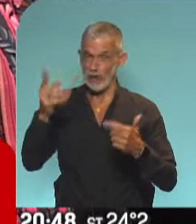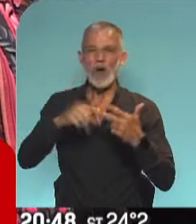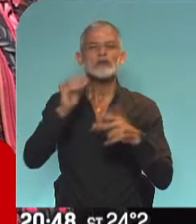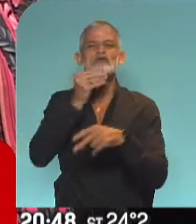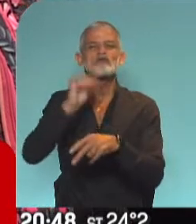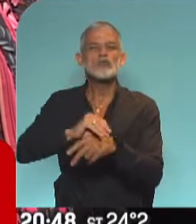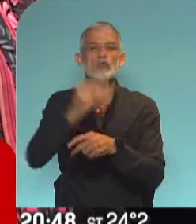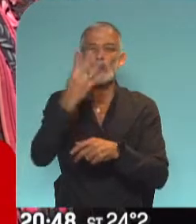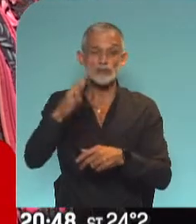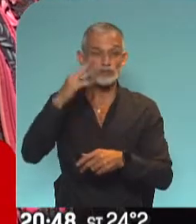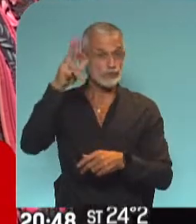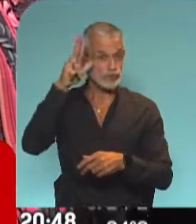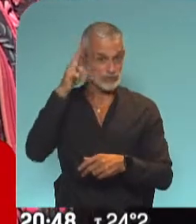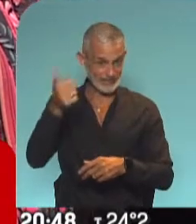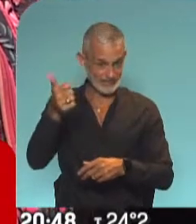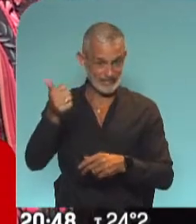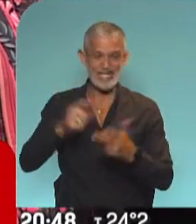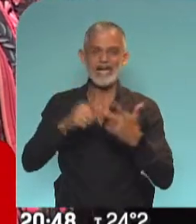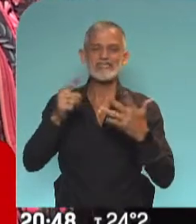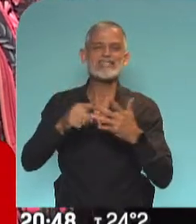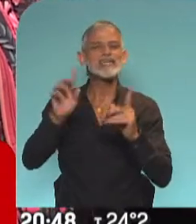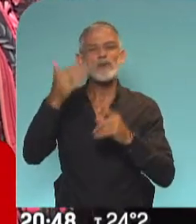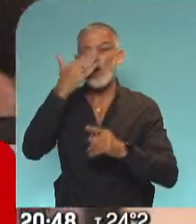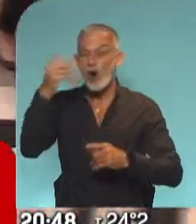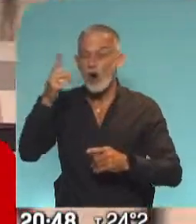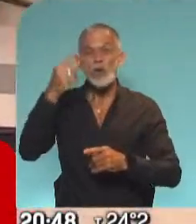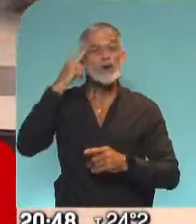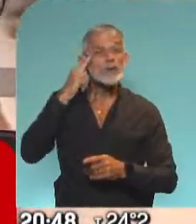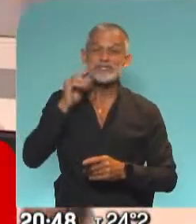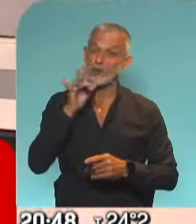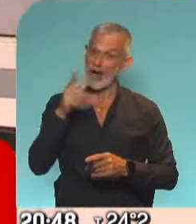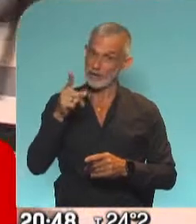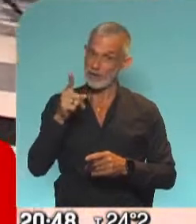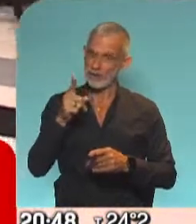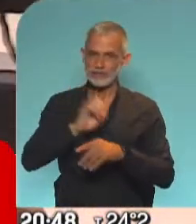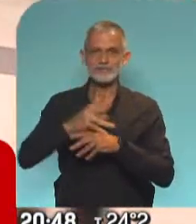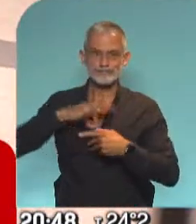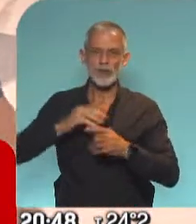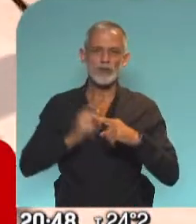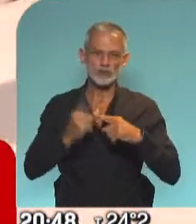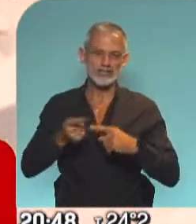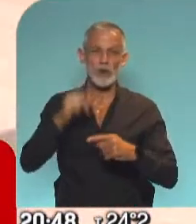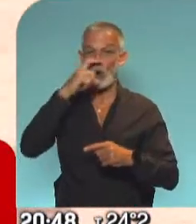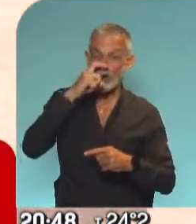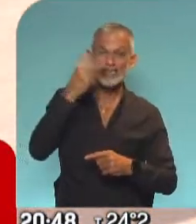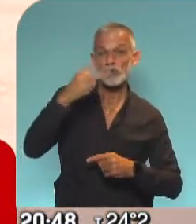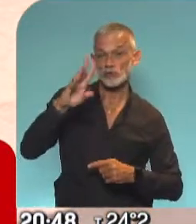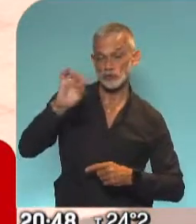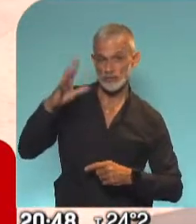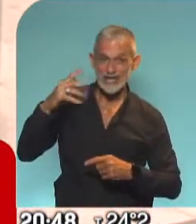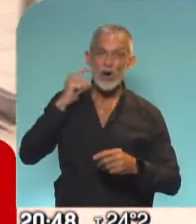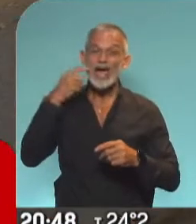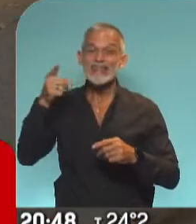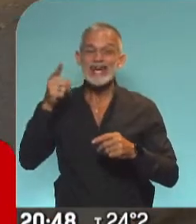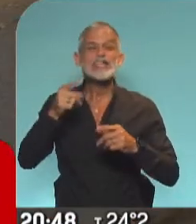Chubut 486. Por su parte, Córdoba 914 casos, Corrientes 205, Entre